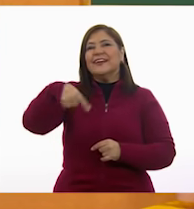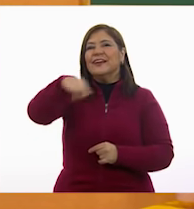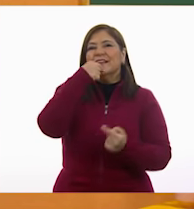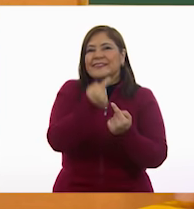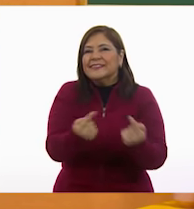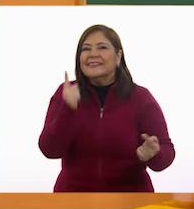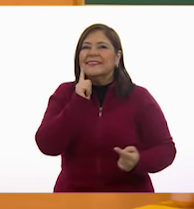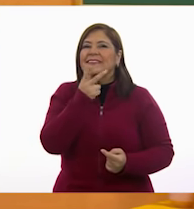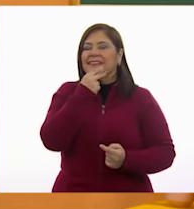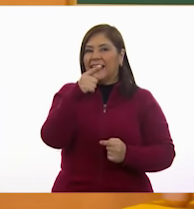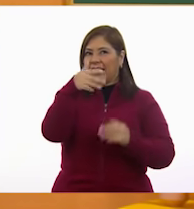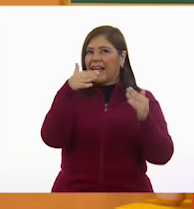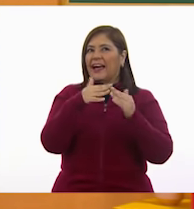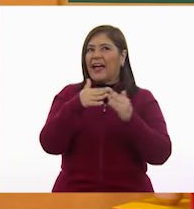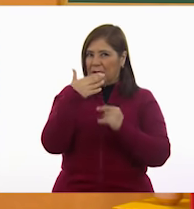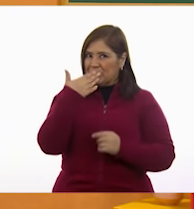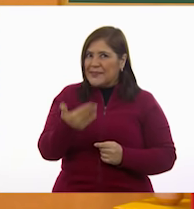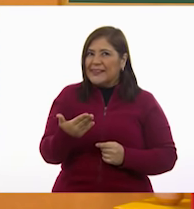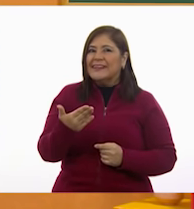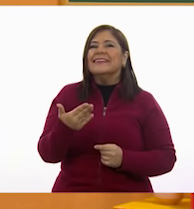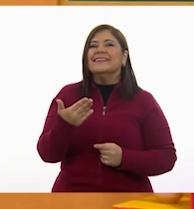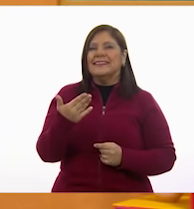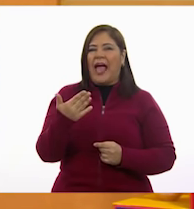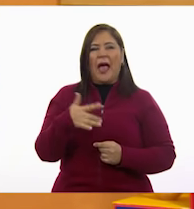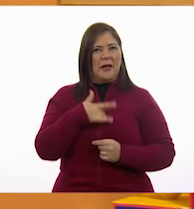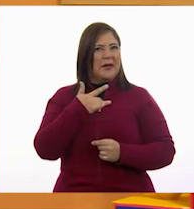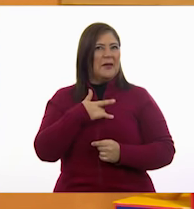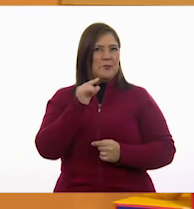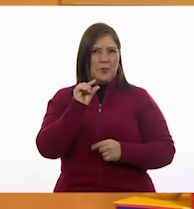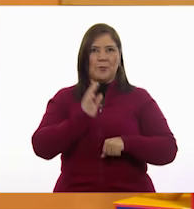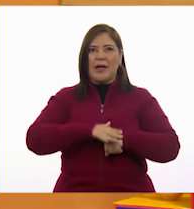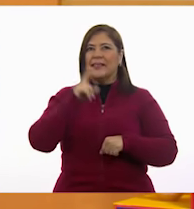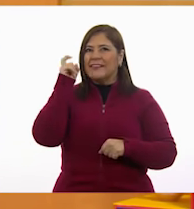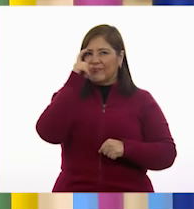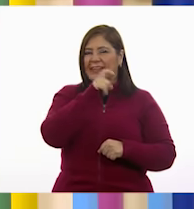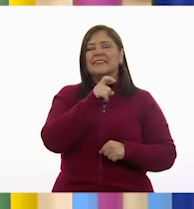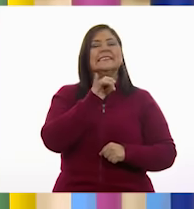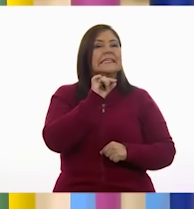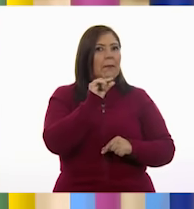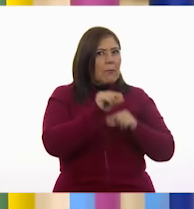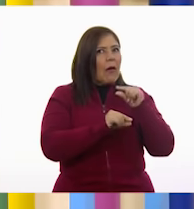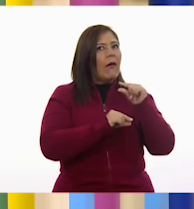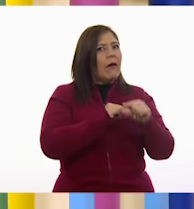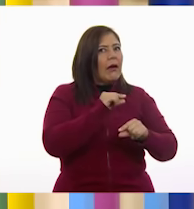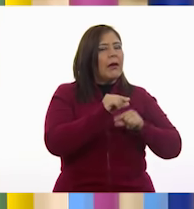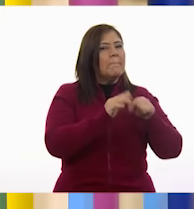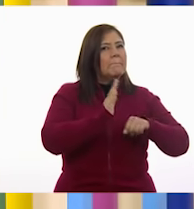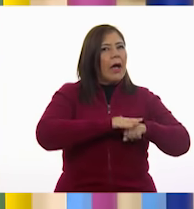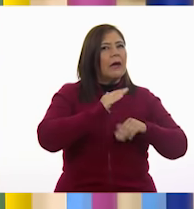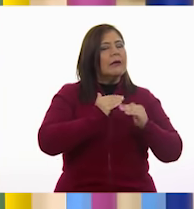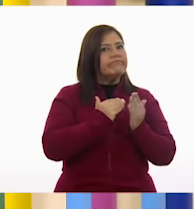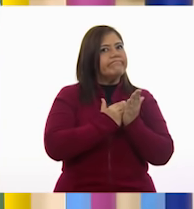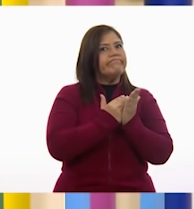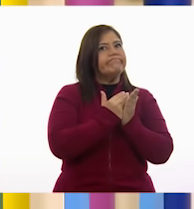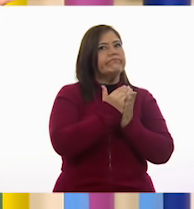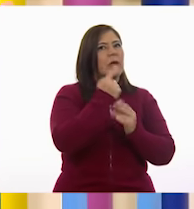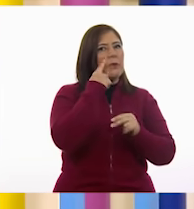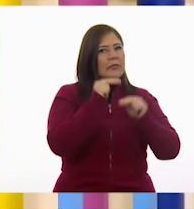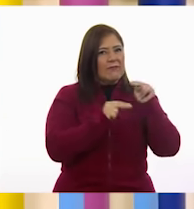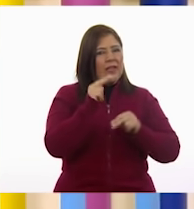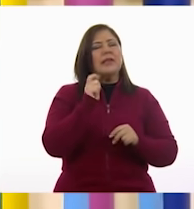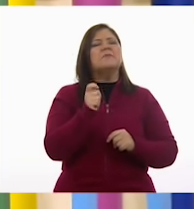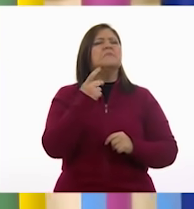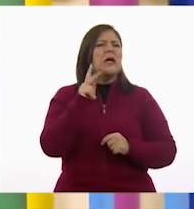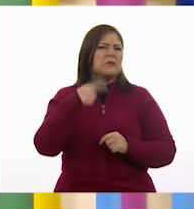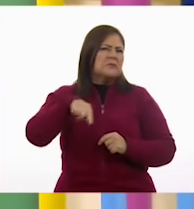en casa? ¿Cómo van? Muy bien, ya un poquito más complicado, ¿verdad? Sí, cada vez sube más el nivel, como nos dijo el profe Lalo, pero también nosotras